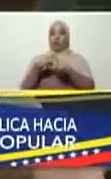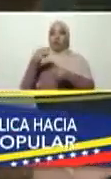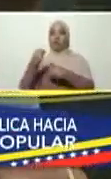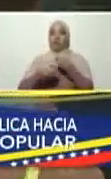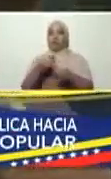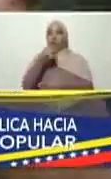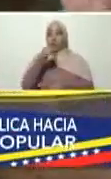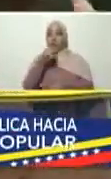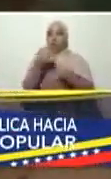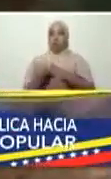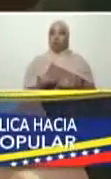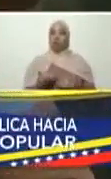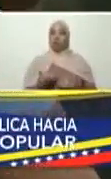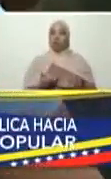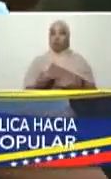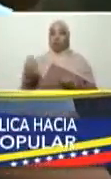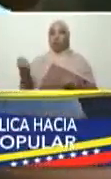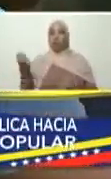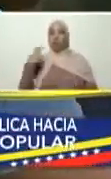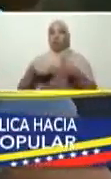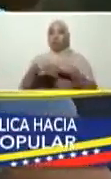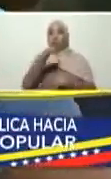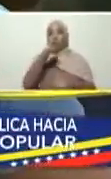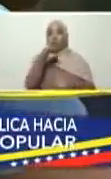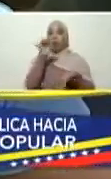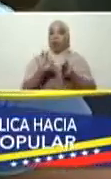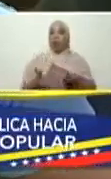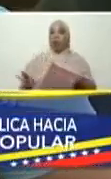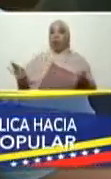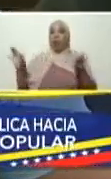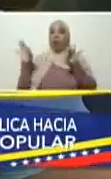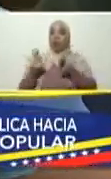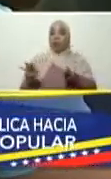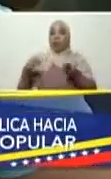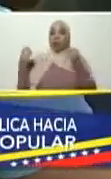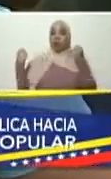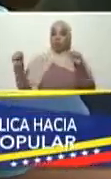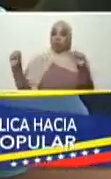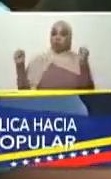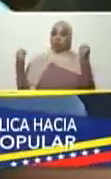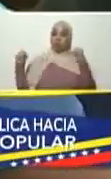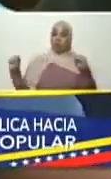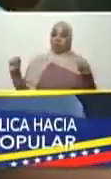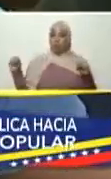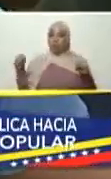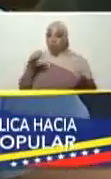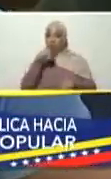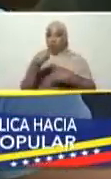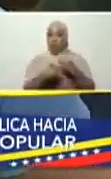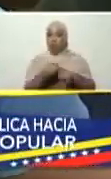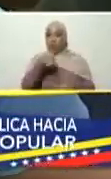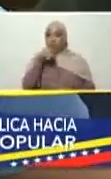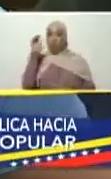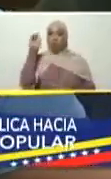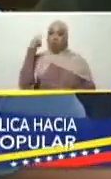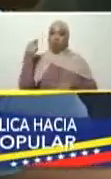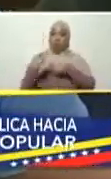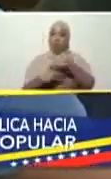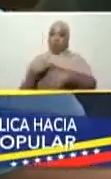esa expresión de eso nada más que escribo, que sea una práctica consciente y que sea el futuro de la